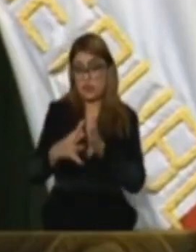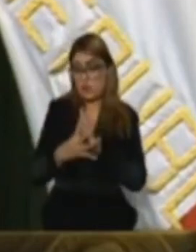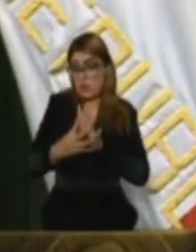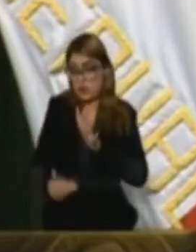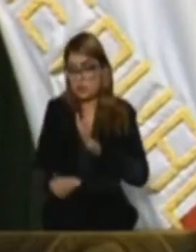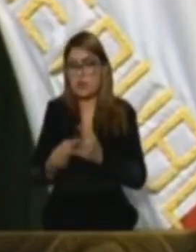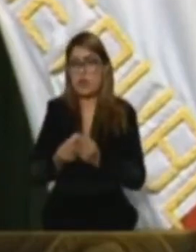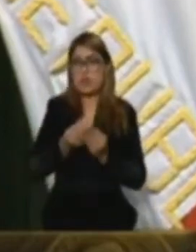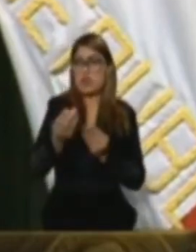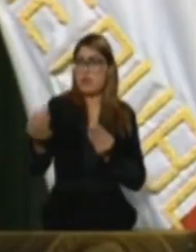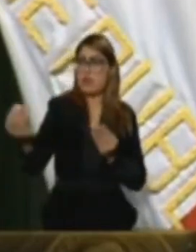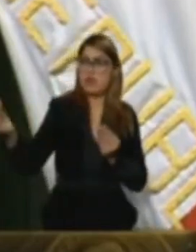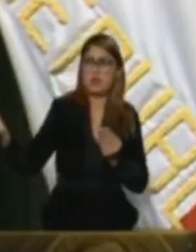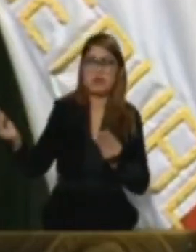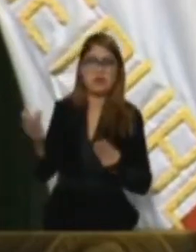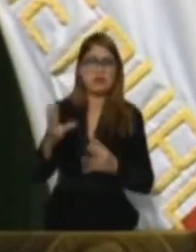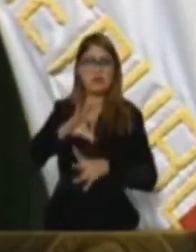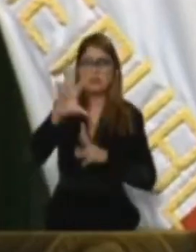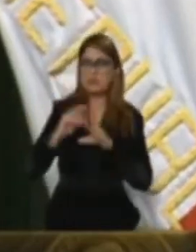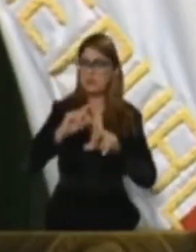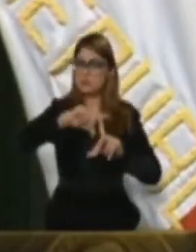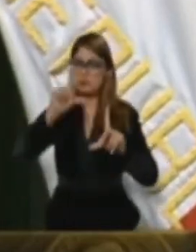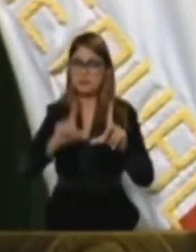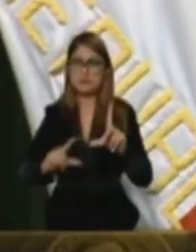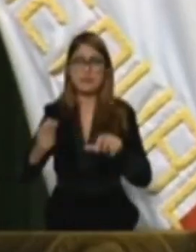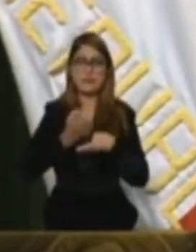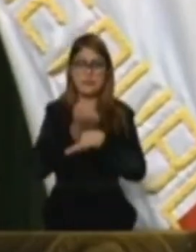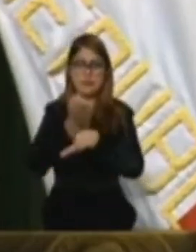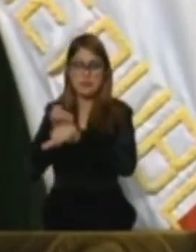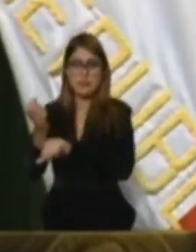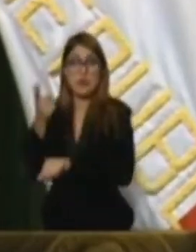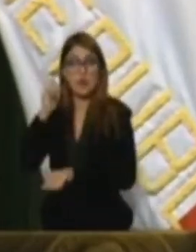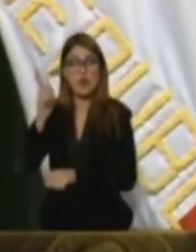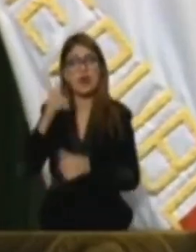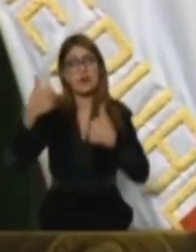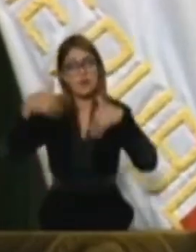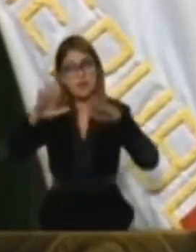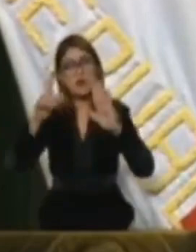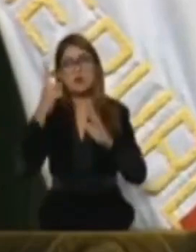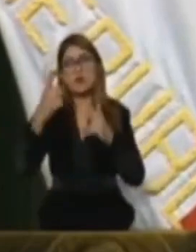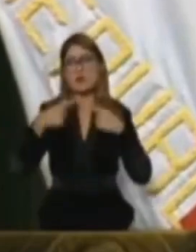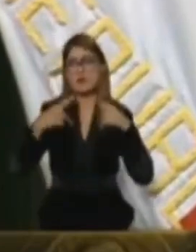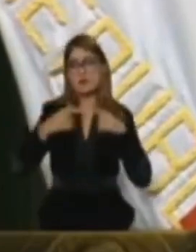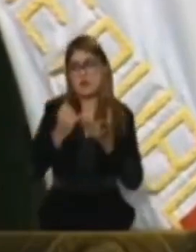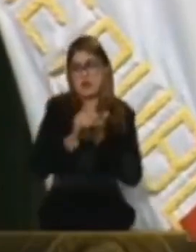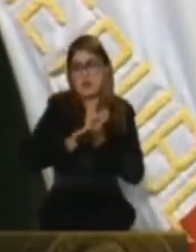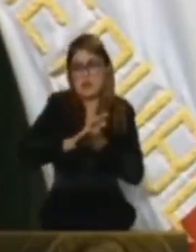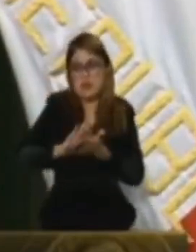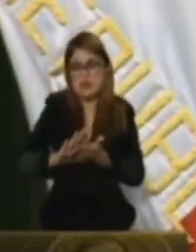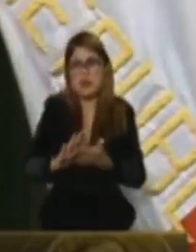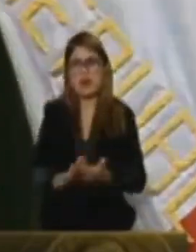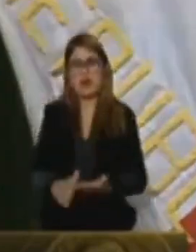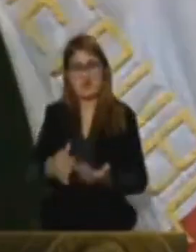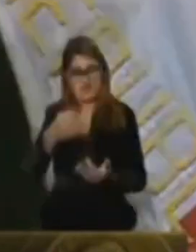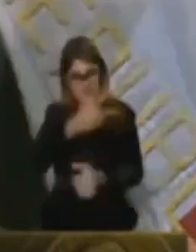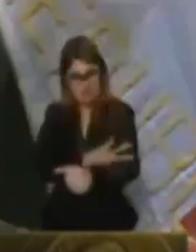conocidos de la capital y de los estados. Ojalá hubiera un impresor honrado y sin miedo.